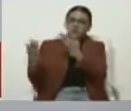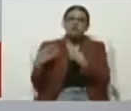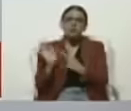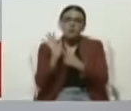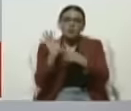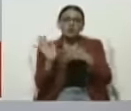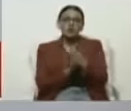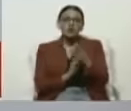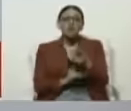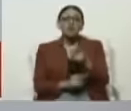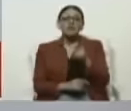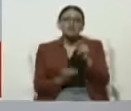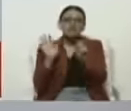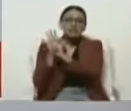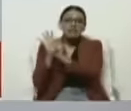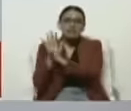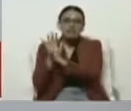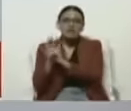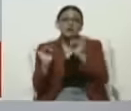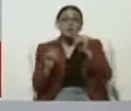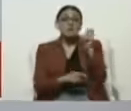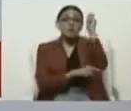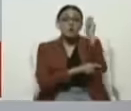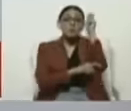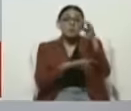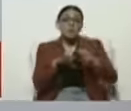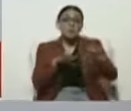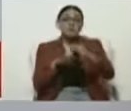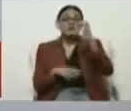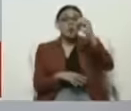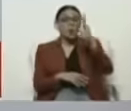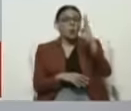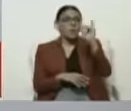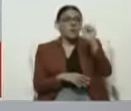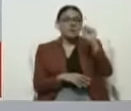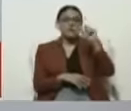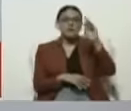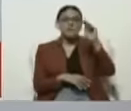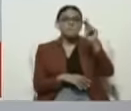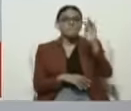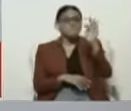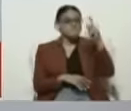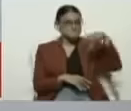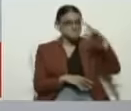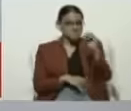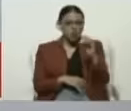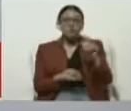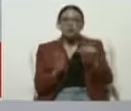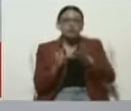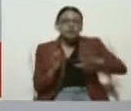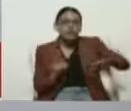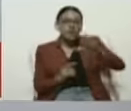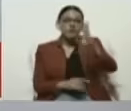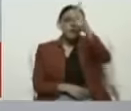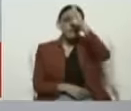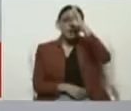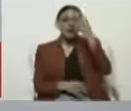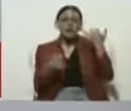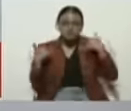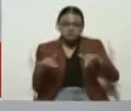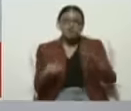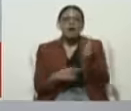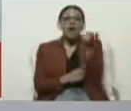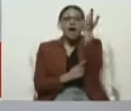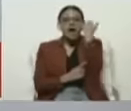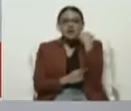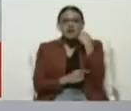el alcalde del municipio Obispo del estado Barinas, que se encontraba ayer en la mañana